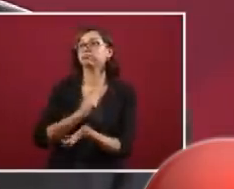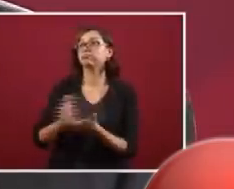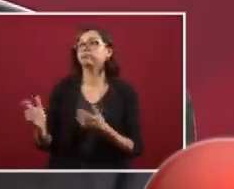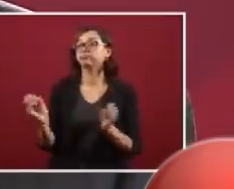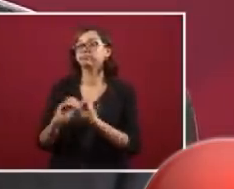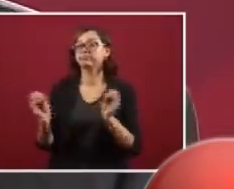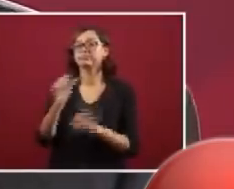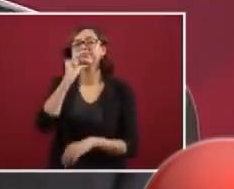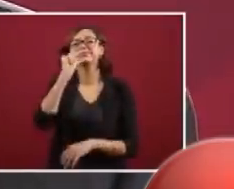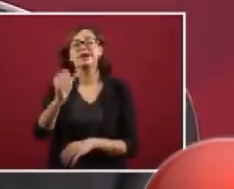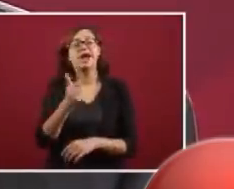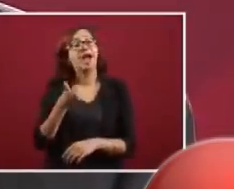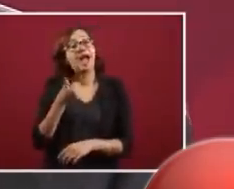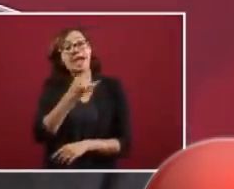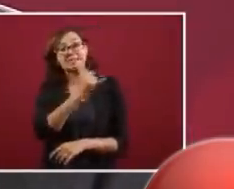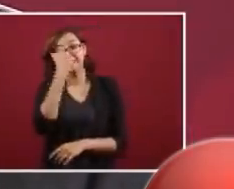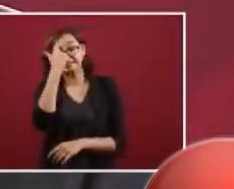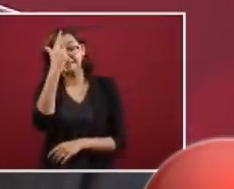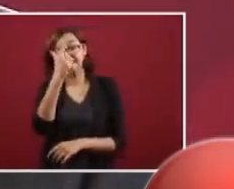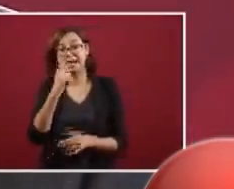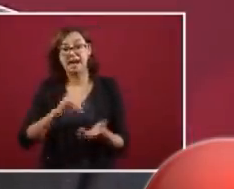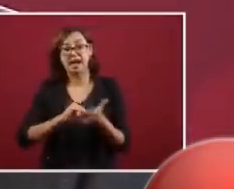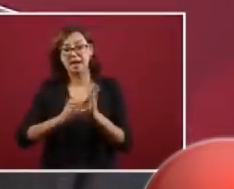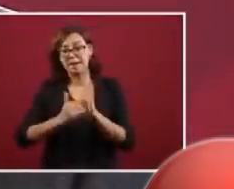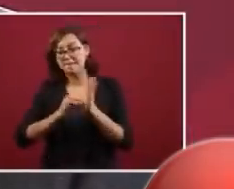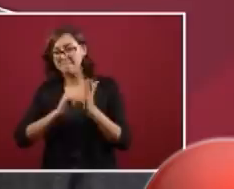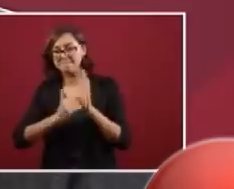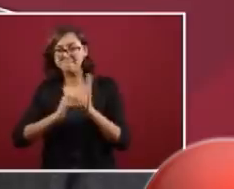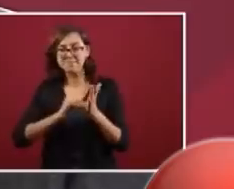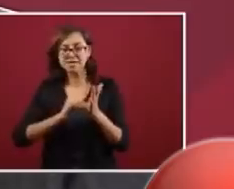Este fue un mecanismo creado